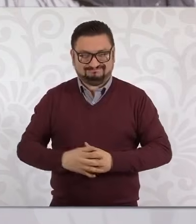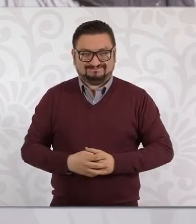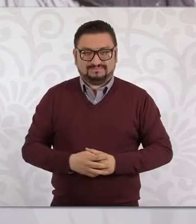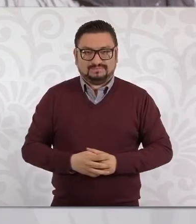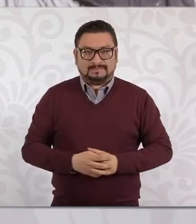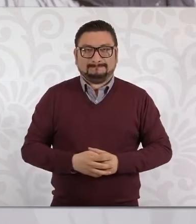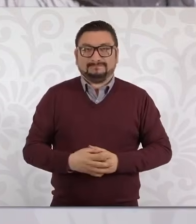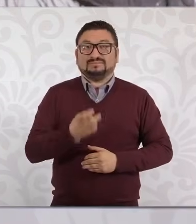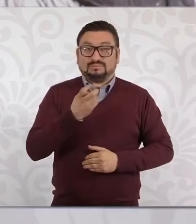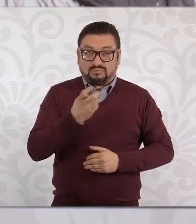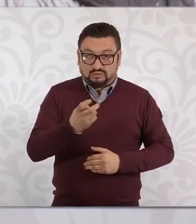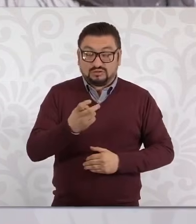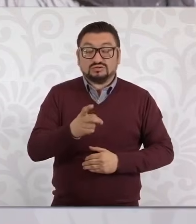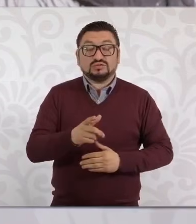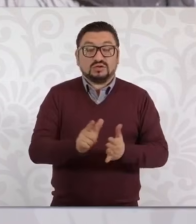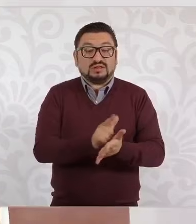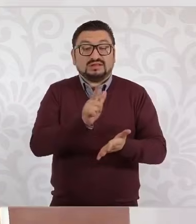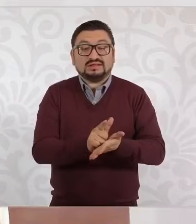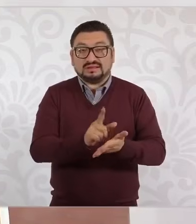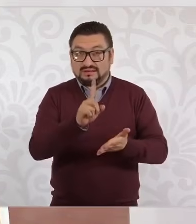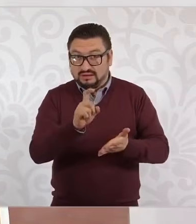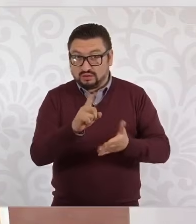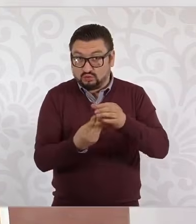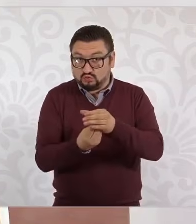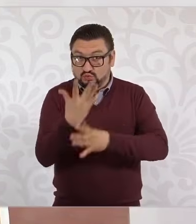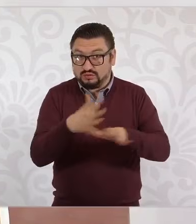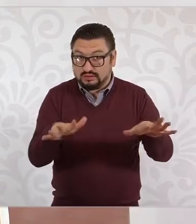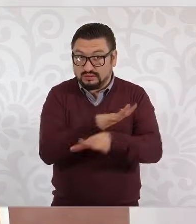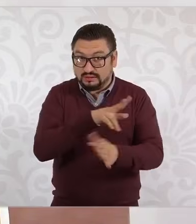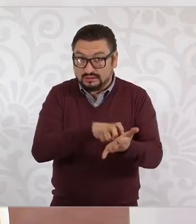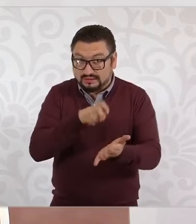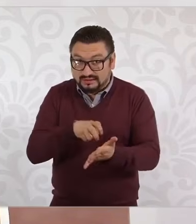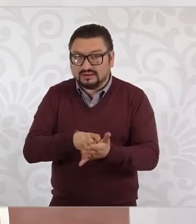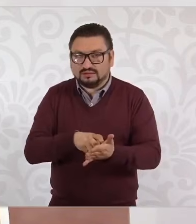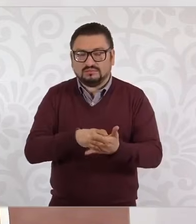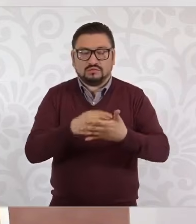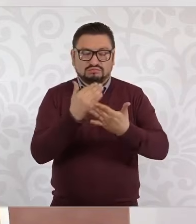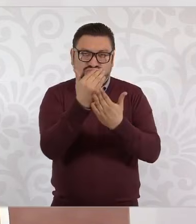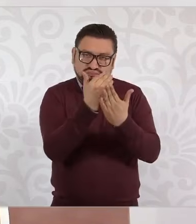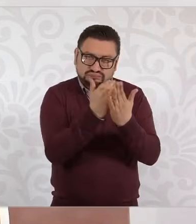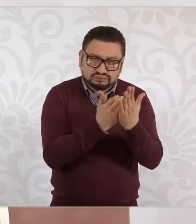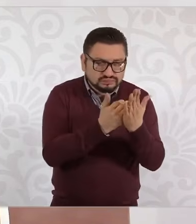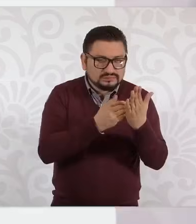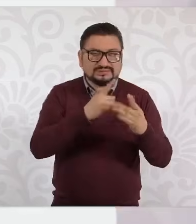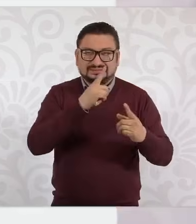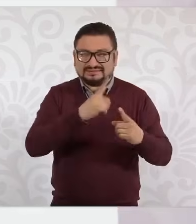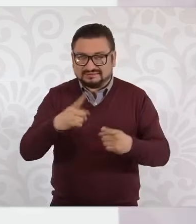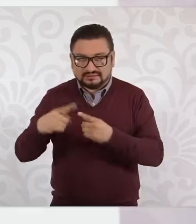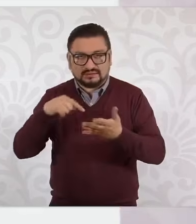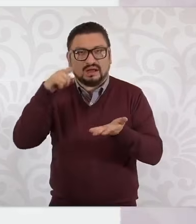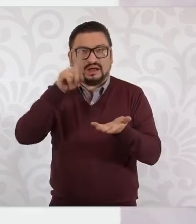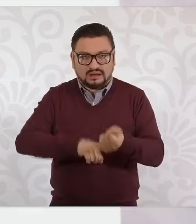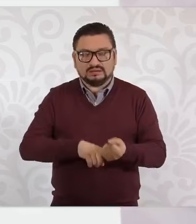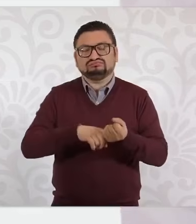Y el cambio a la ley de aguas, la nueva ley de aguas, tuvo, entre otras razones,